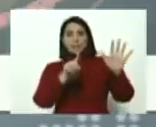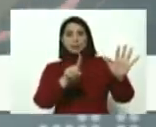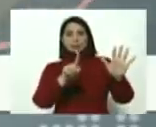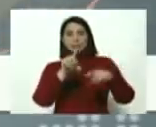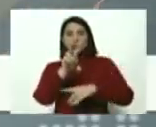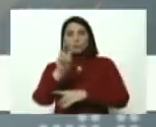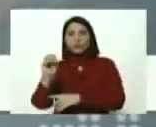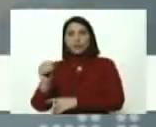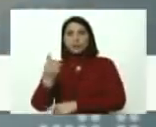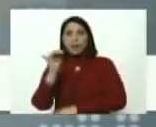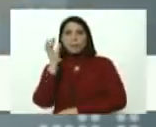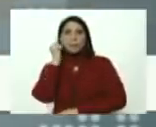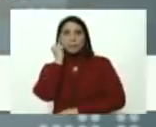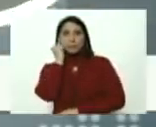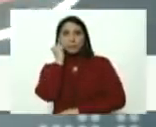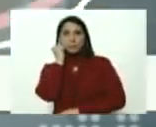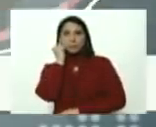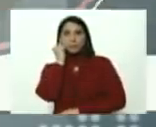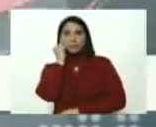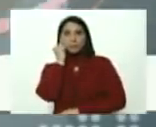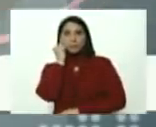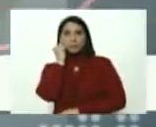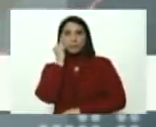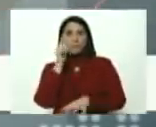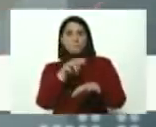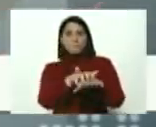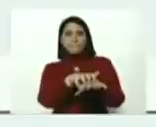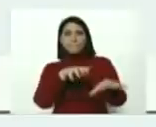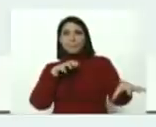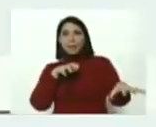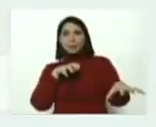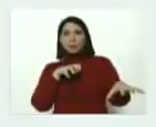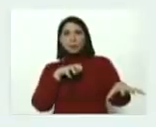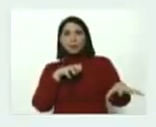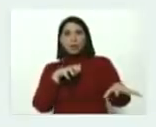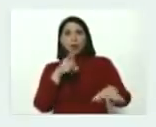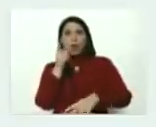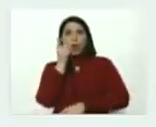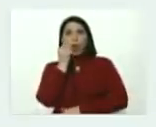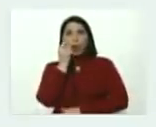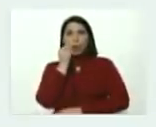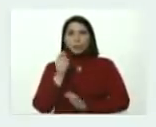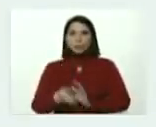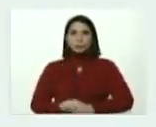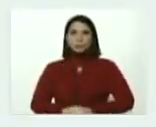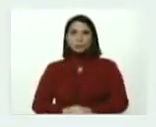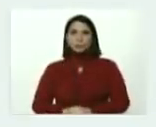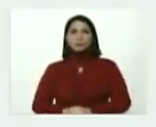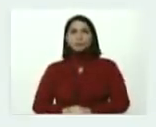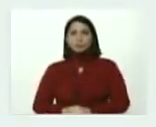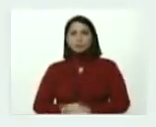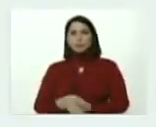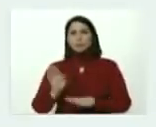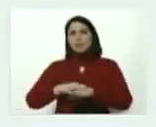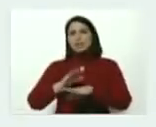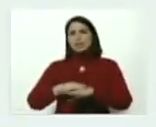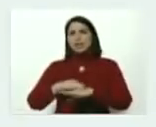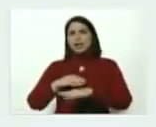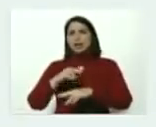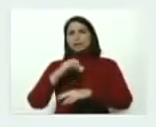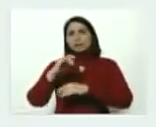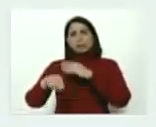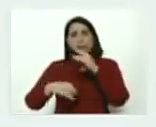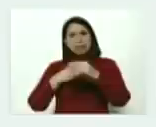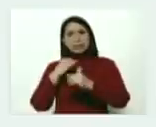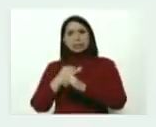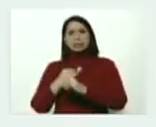1.620 son de sexo femenino, la mayoría, como se repite en series internacionales, de los